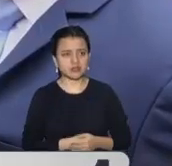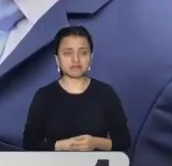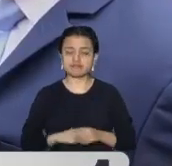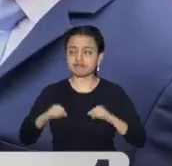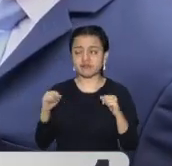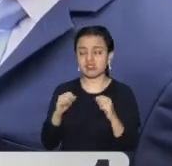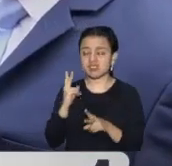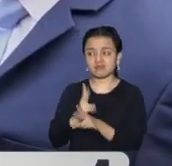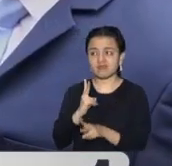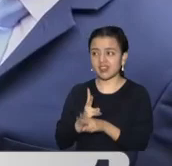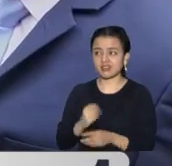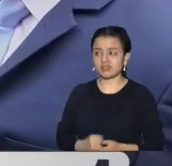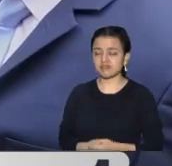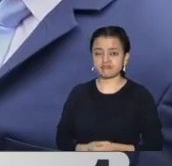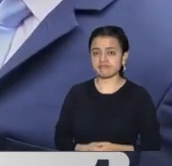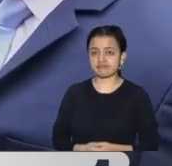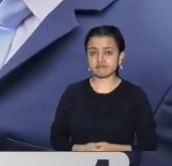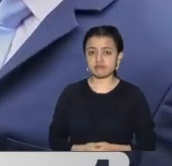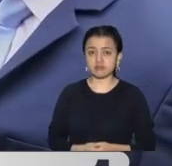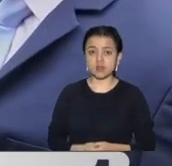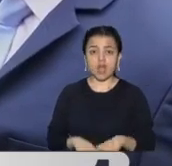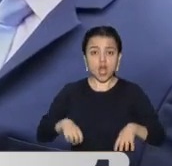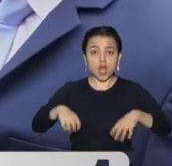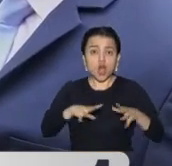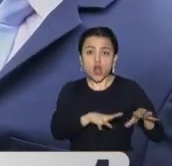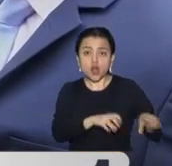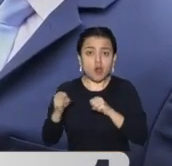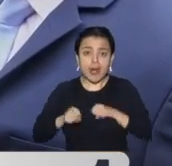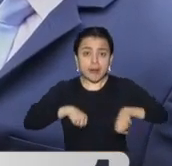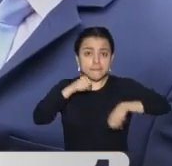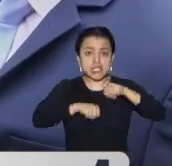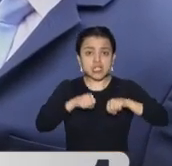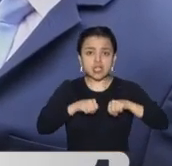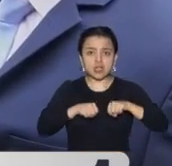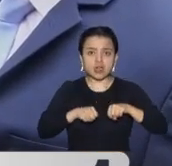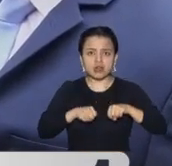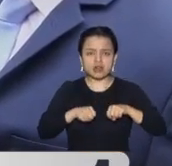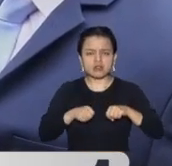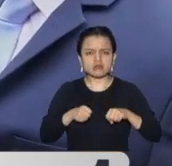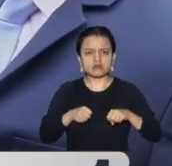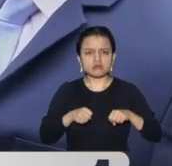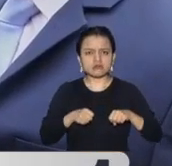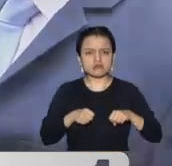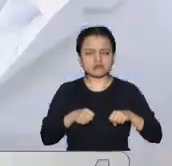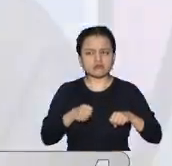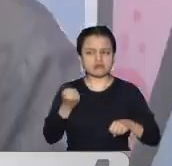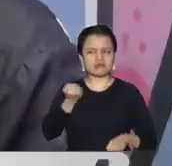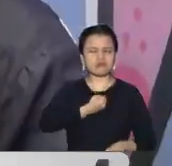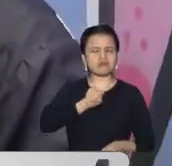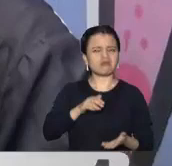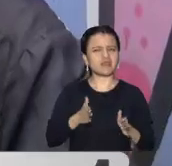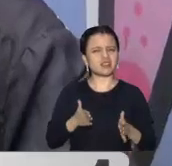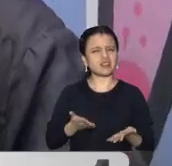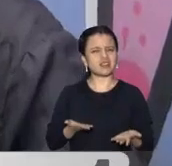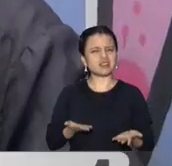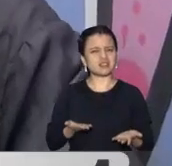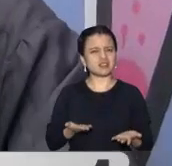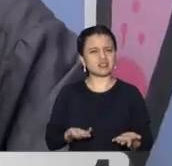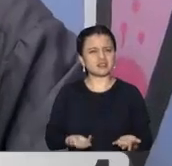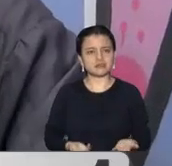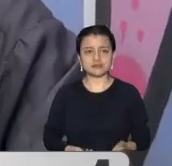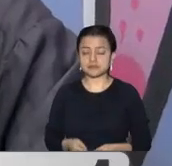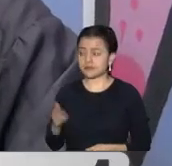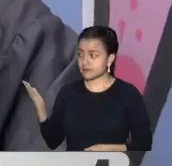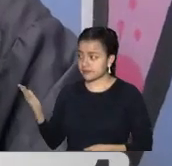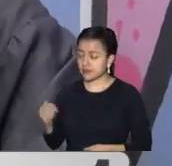insegura, total. Y por quitarle una bicicleta, por quitarle cualquier cosa, lo van matando. Primero lo matan y después lo roban. Esta otra persona que